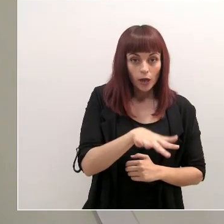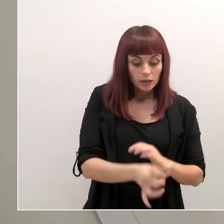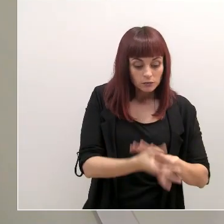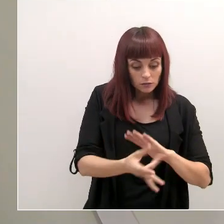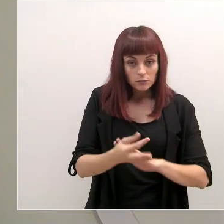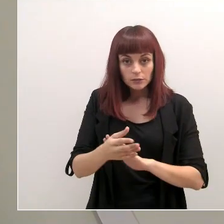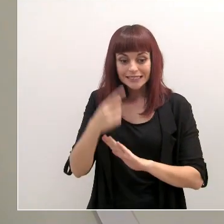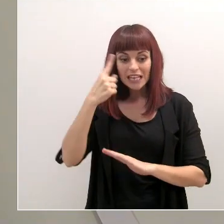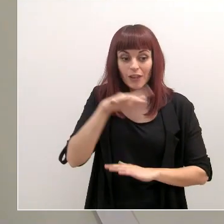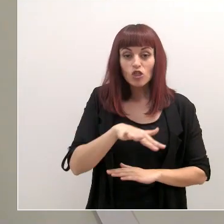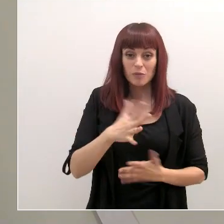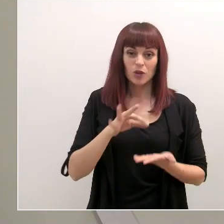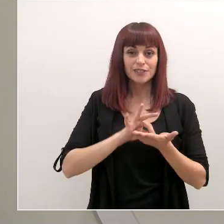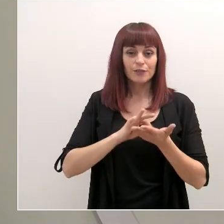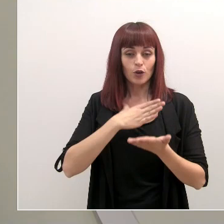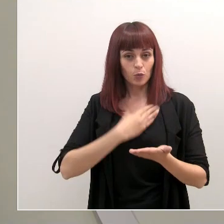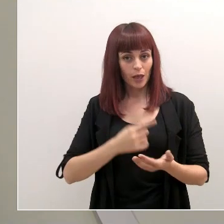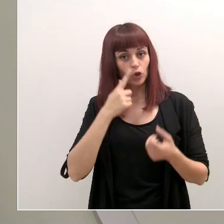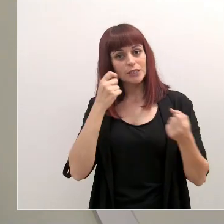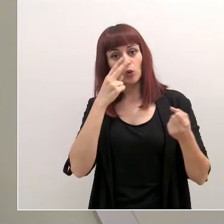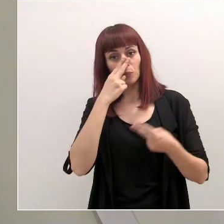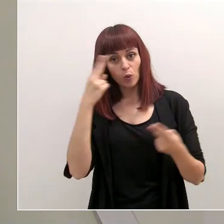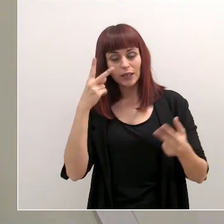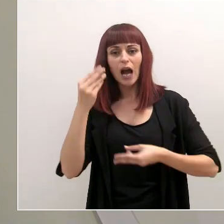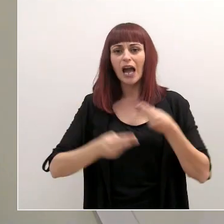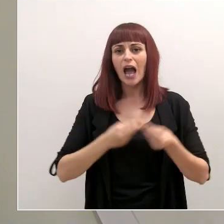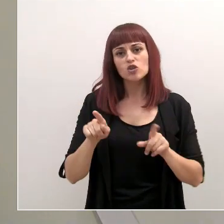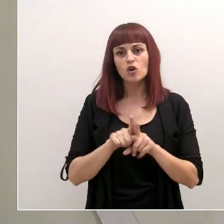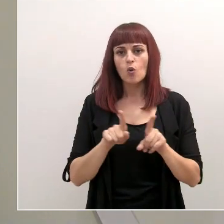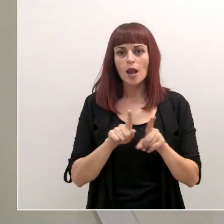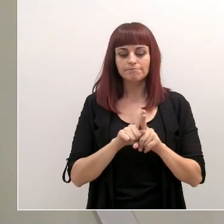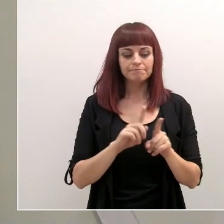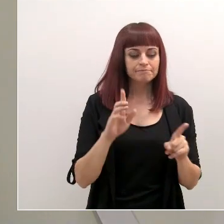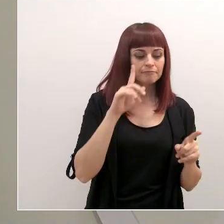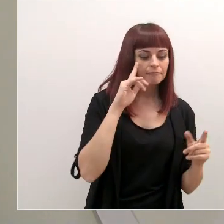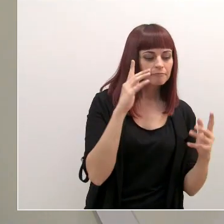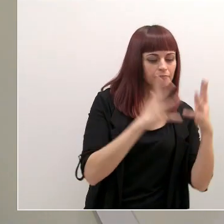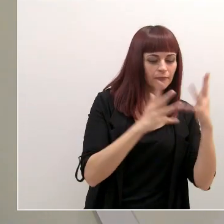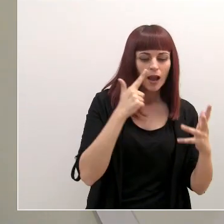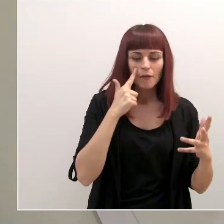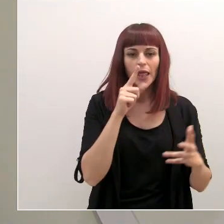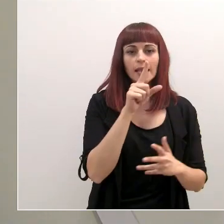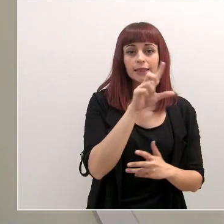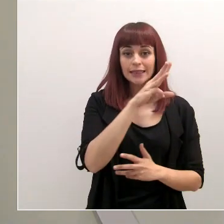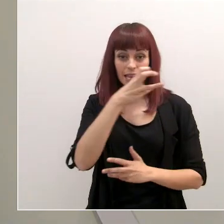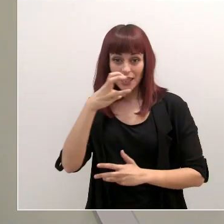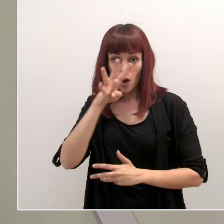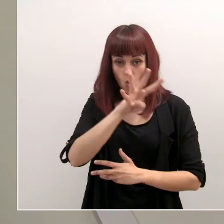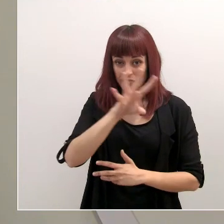brotes, lo que ha hecho el Servicio Murciano y Salud Pública es hacer como una especie de cribado sobre 345